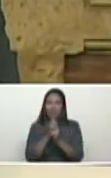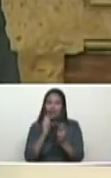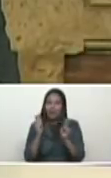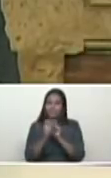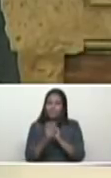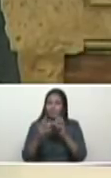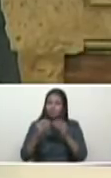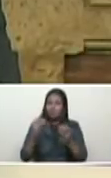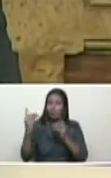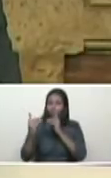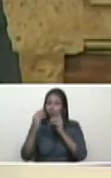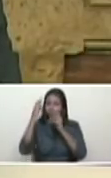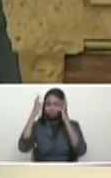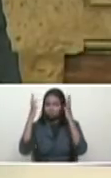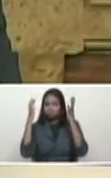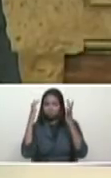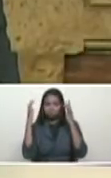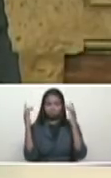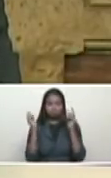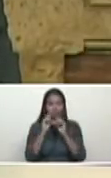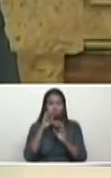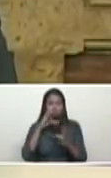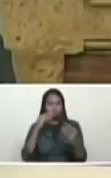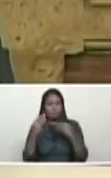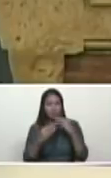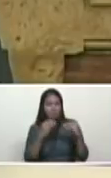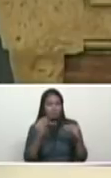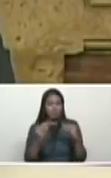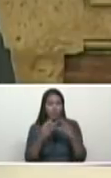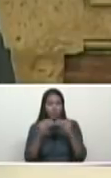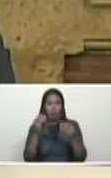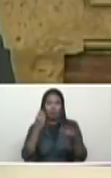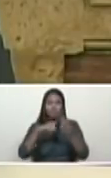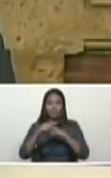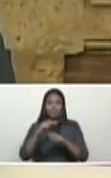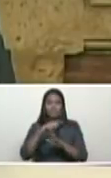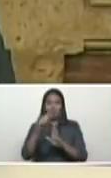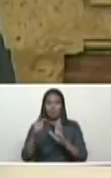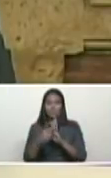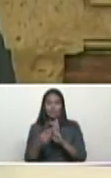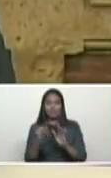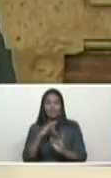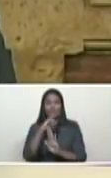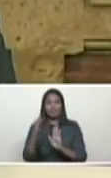conversando con los jefes en las regiones de defensa integral